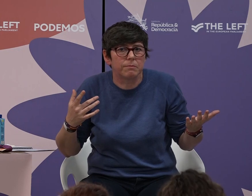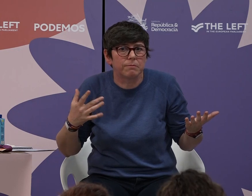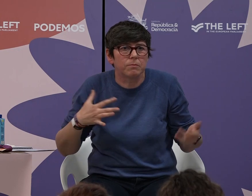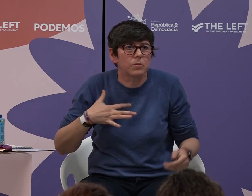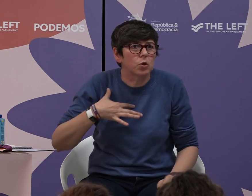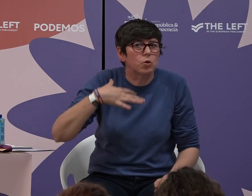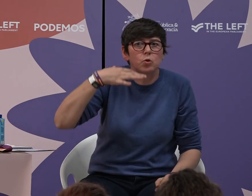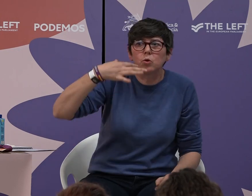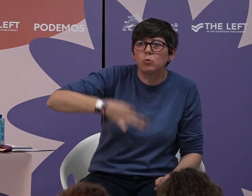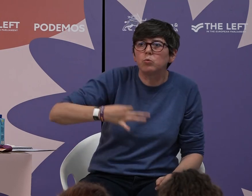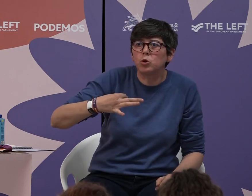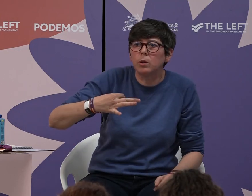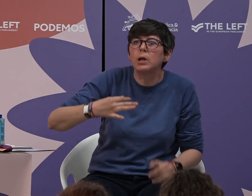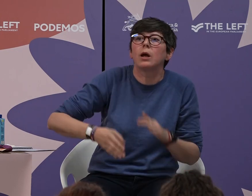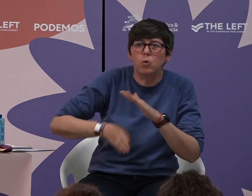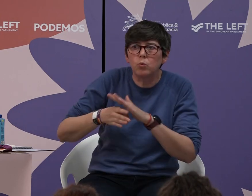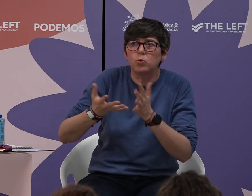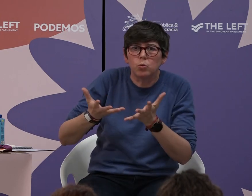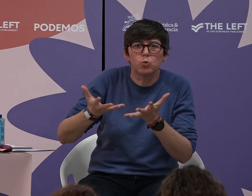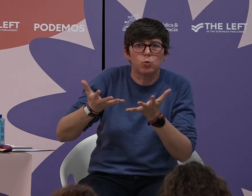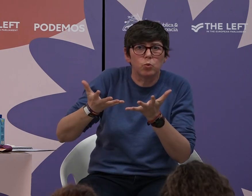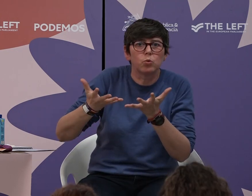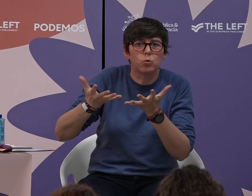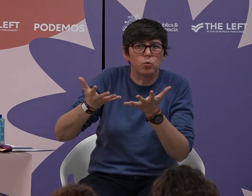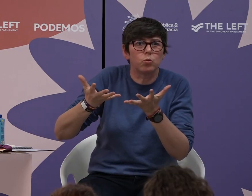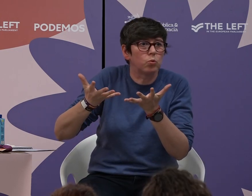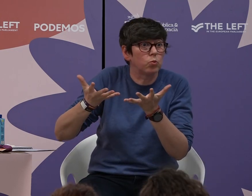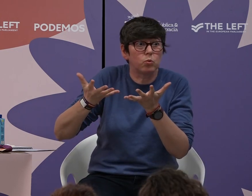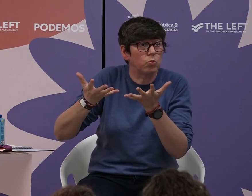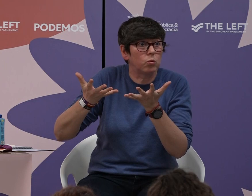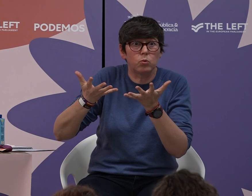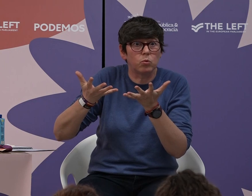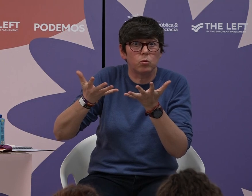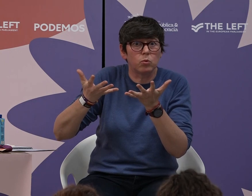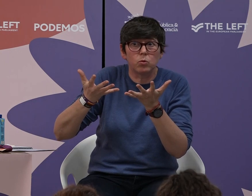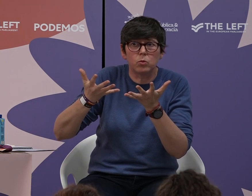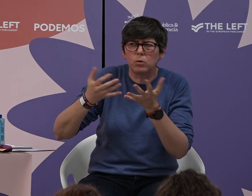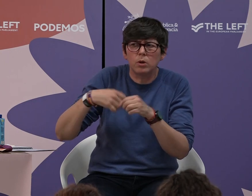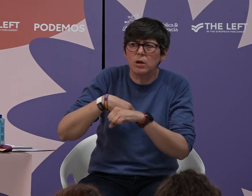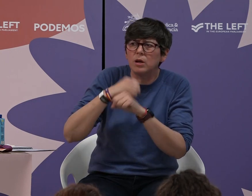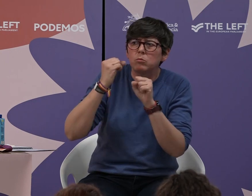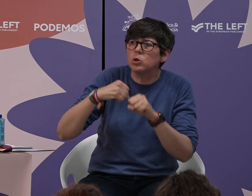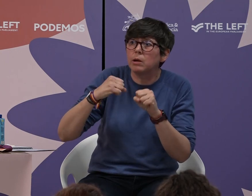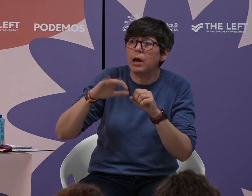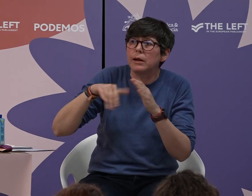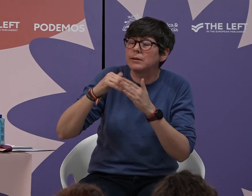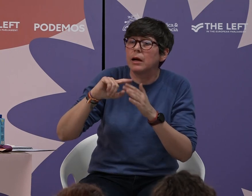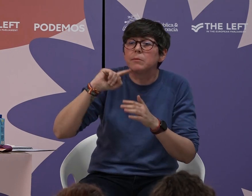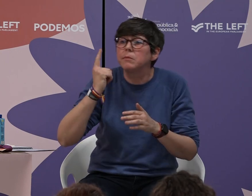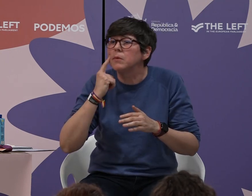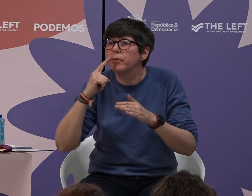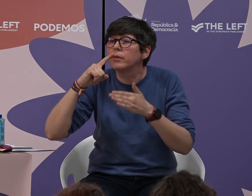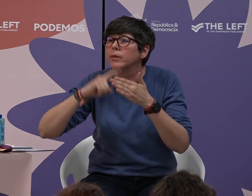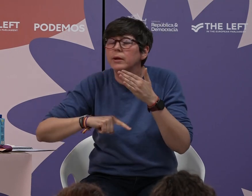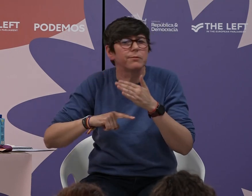que más en Valencia más que en toda España cómo es posible que continúe subiendo subiendo los precios del alquiler